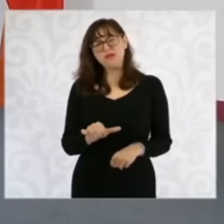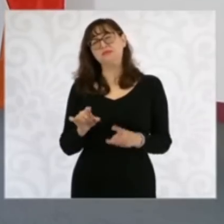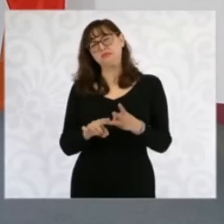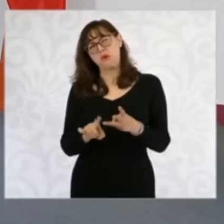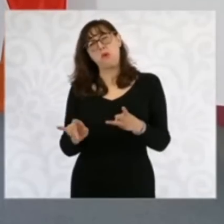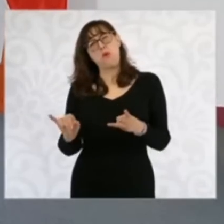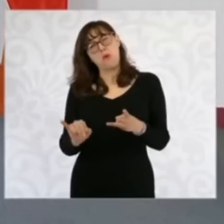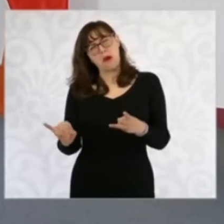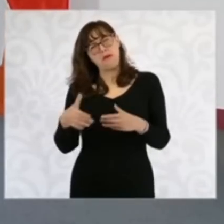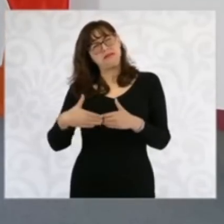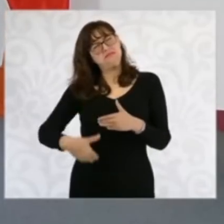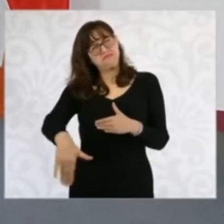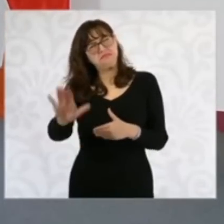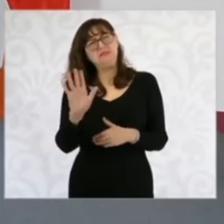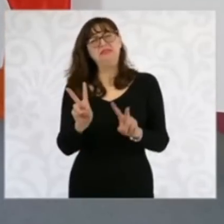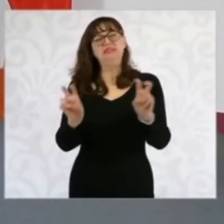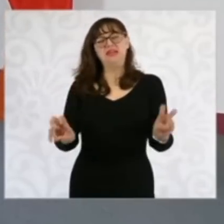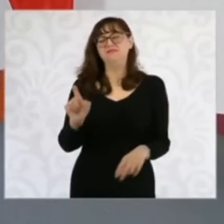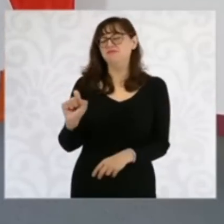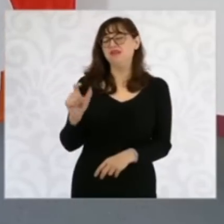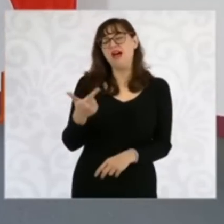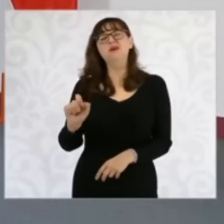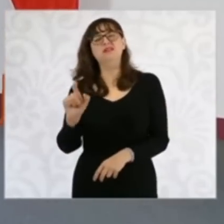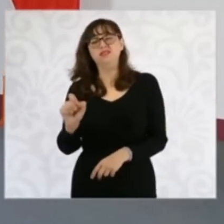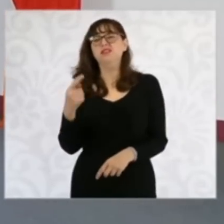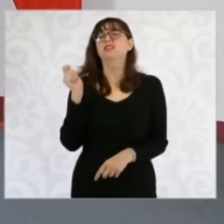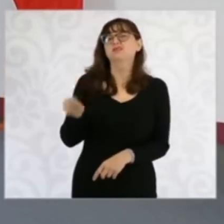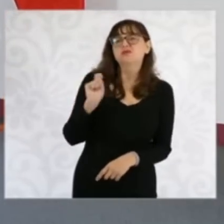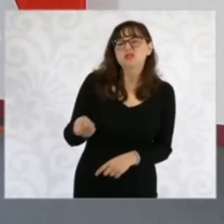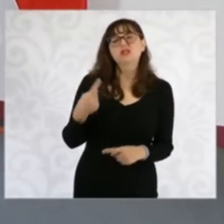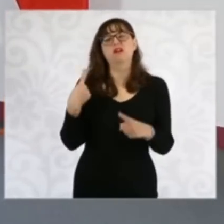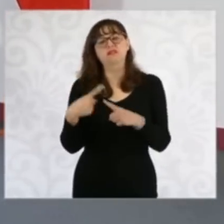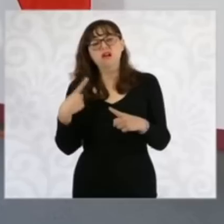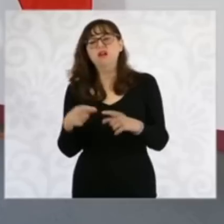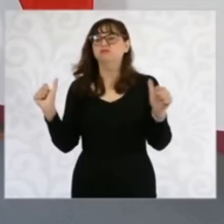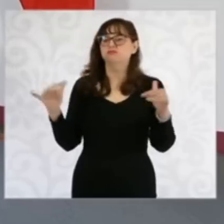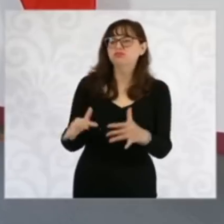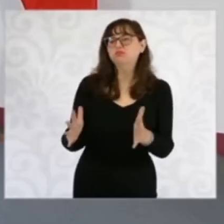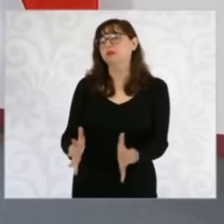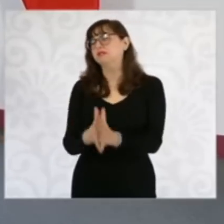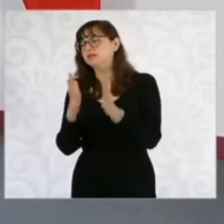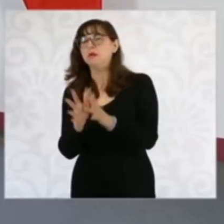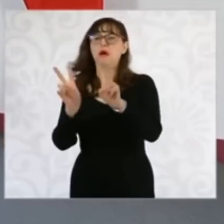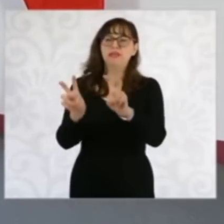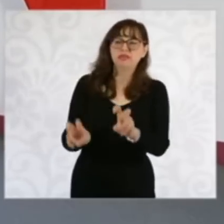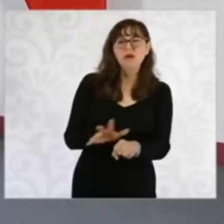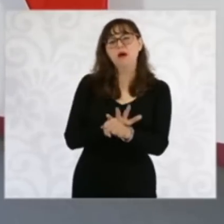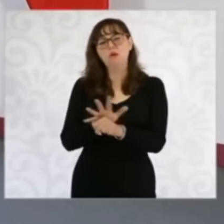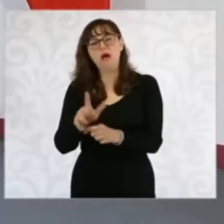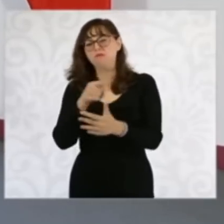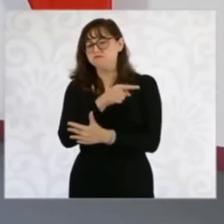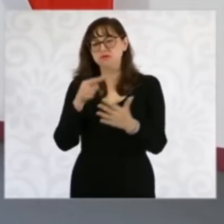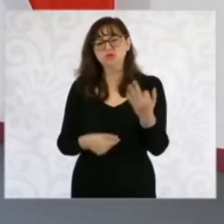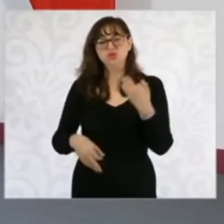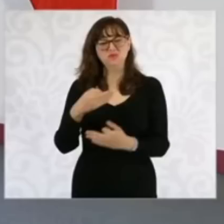las características y todo el pueblo de México del G20, quiénes participan, qué se ha visto en estas reuniones y qué es lo que está planteado